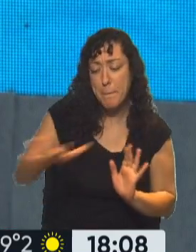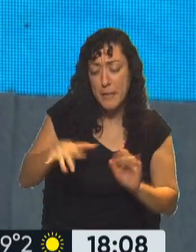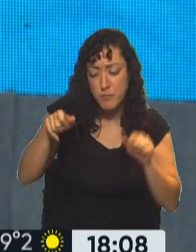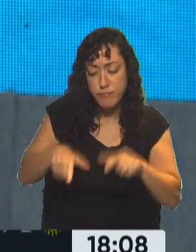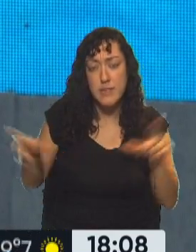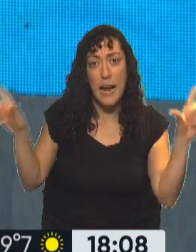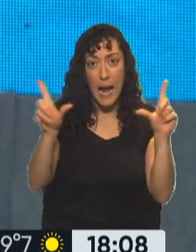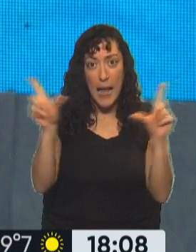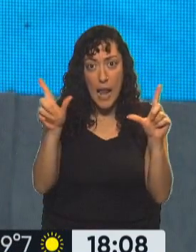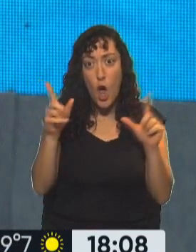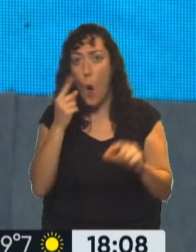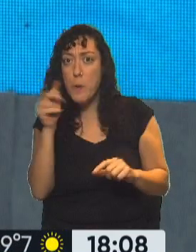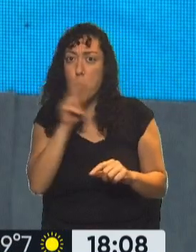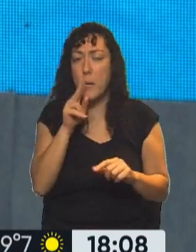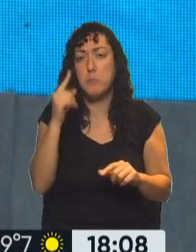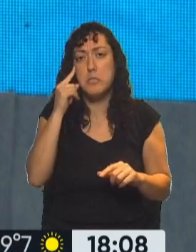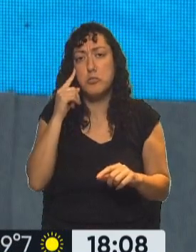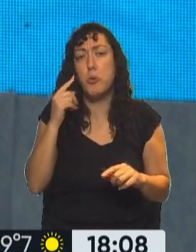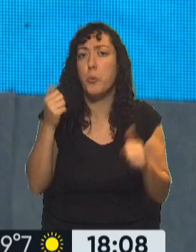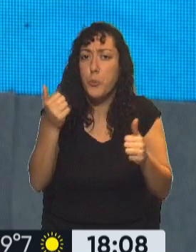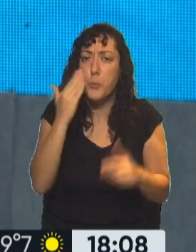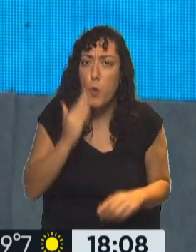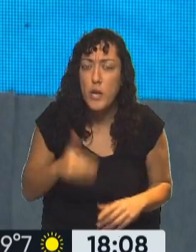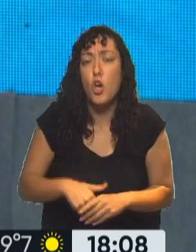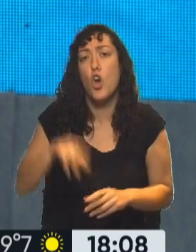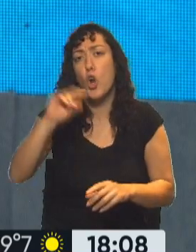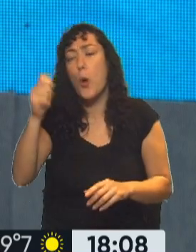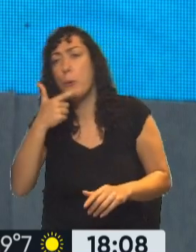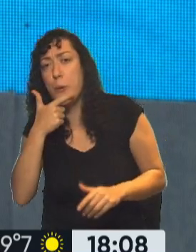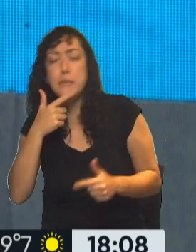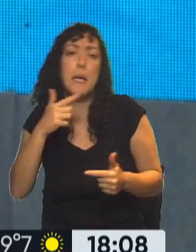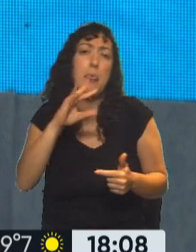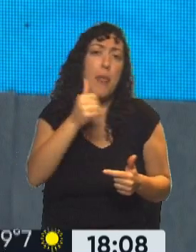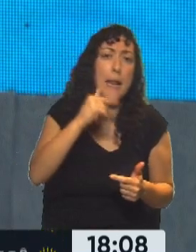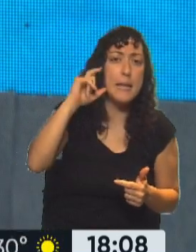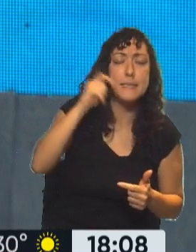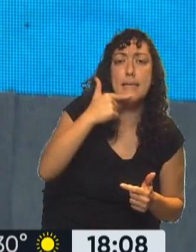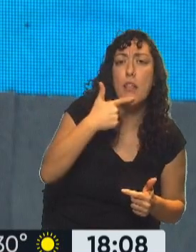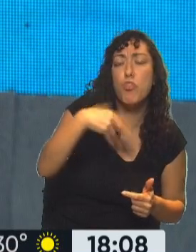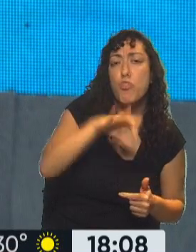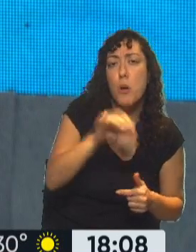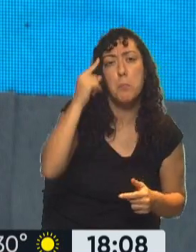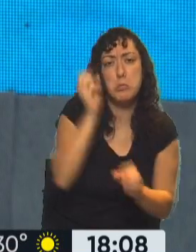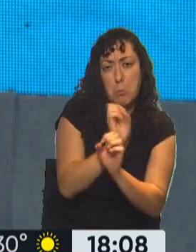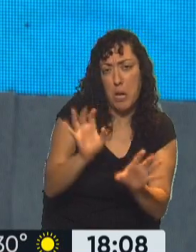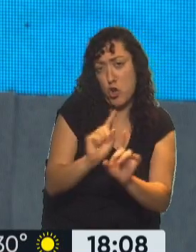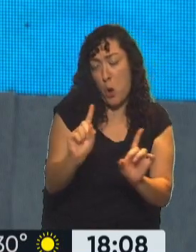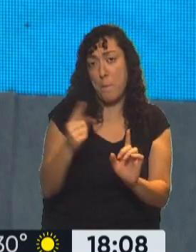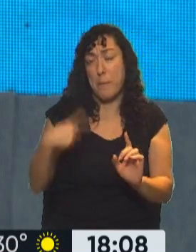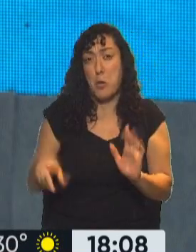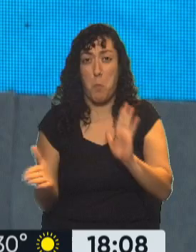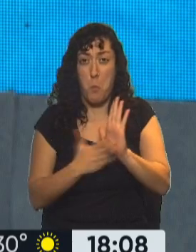canal, son hombres y mujeres de bien. Yo no sospecho del señor Robles ni de D'Alessandro. Pero frente a la